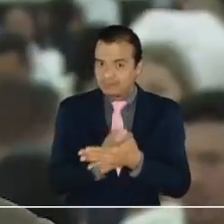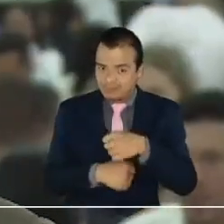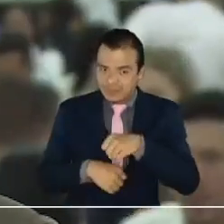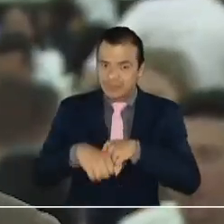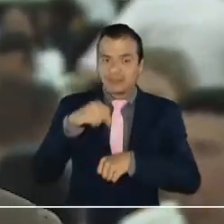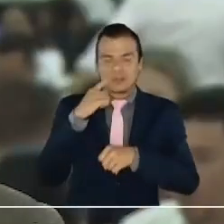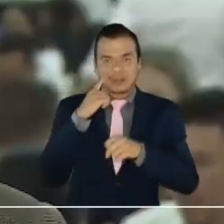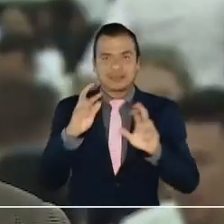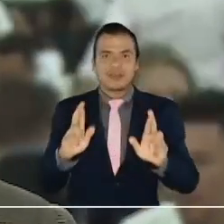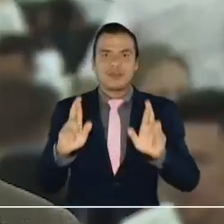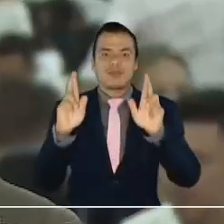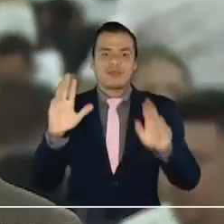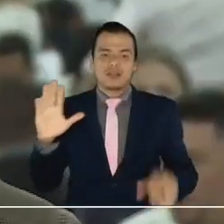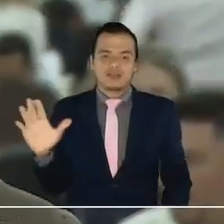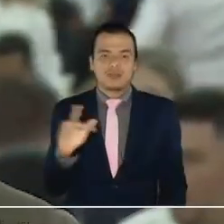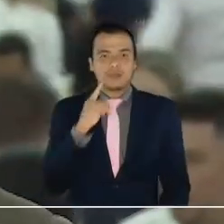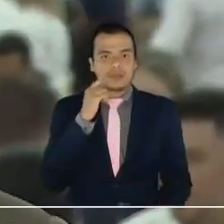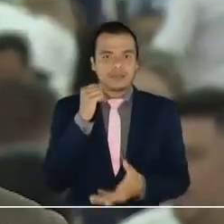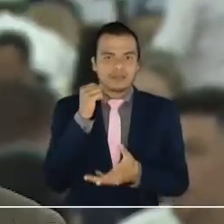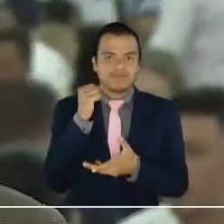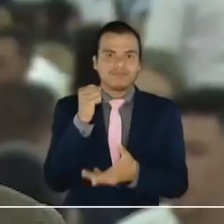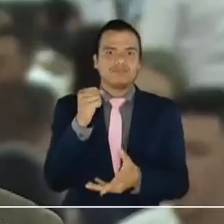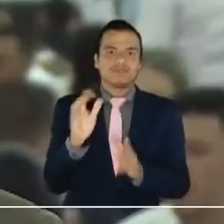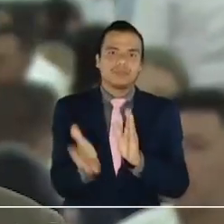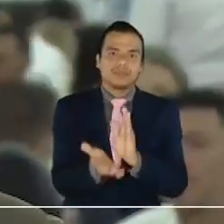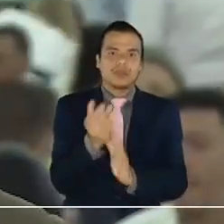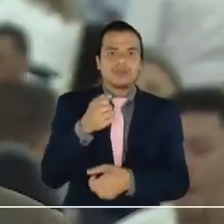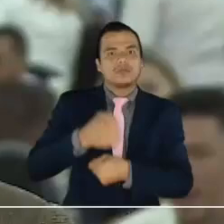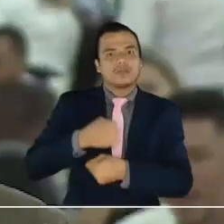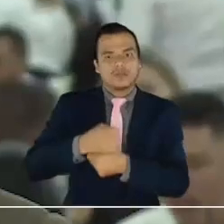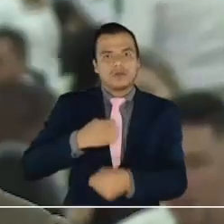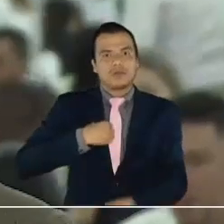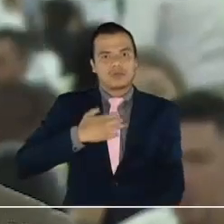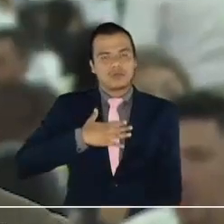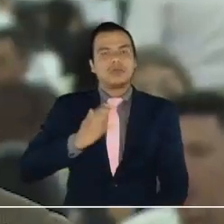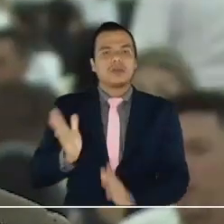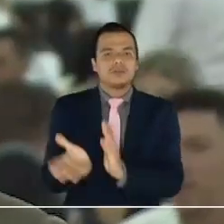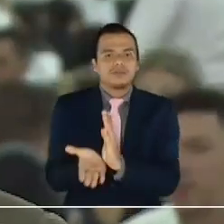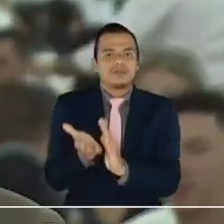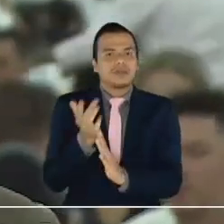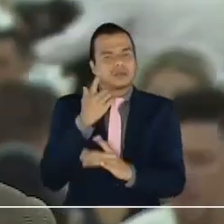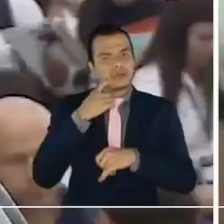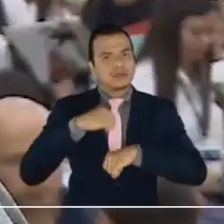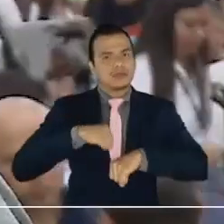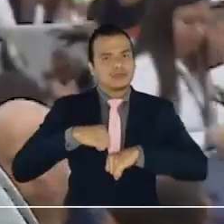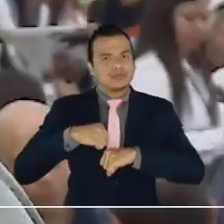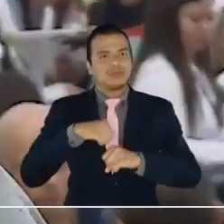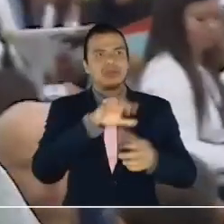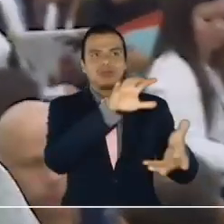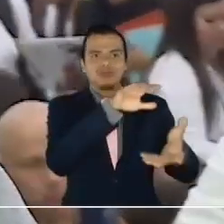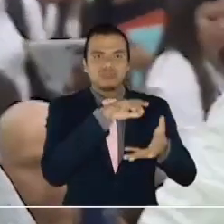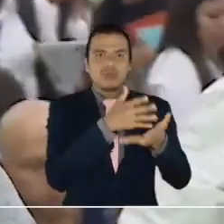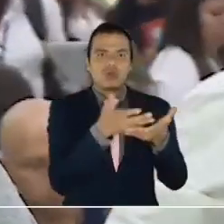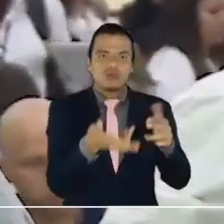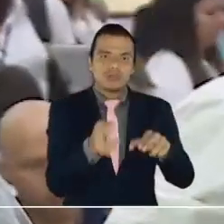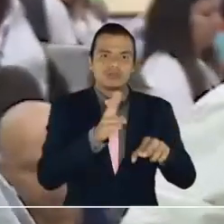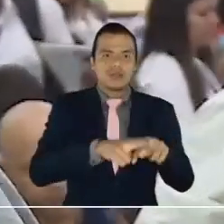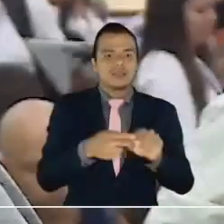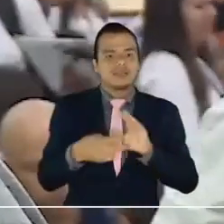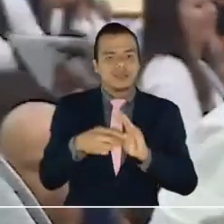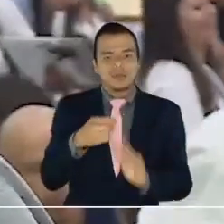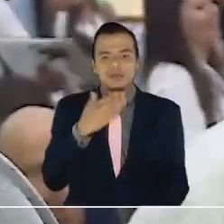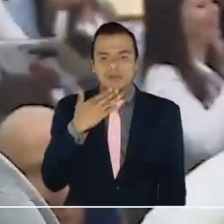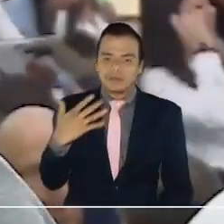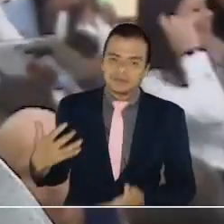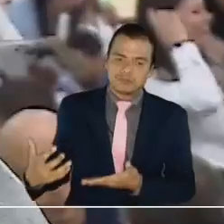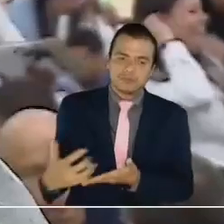generar los empleos y evacuar los inventarios que tanto se necesita y mejorar los flujos de cajas de las empresas. Empezamos con el tema de cheterías, con el